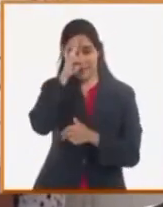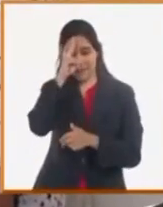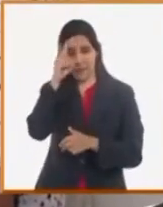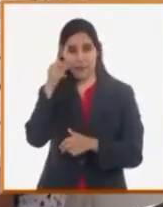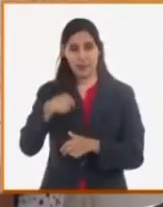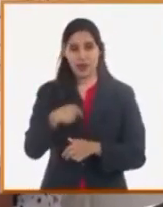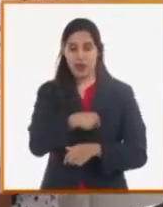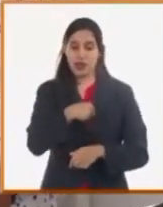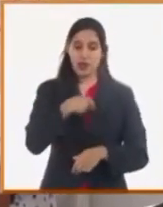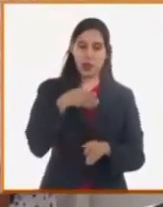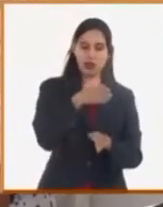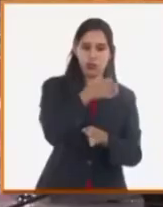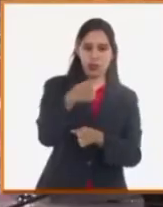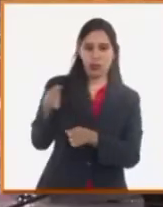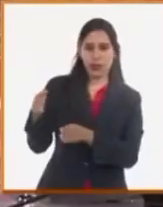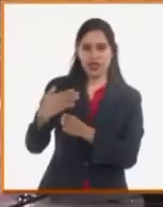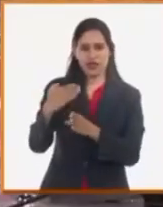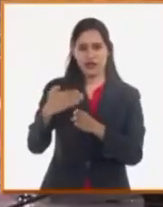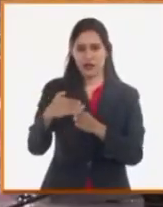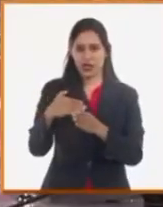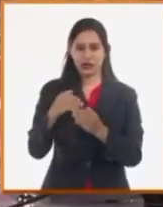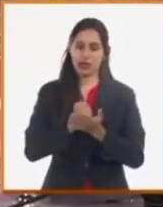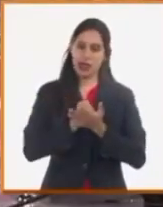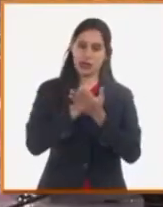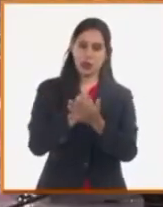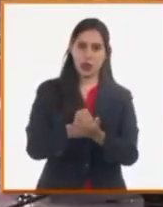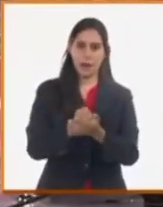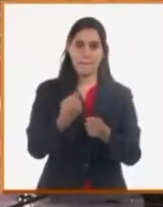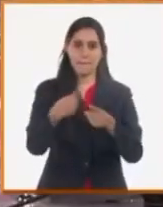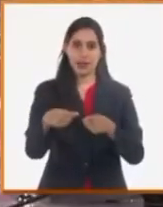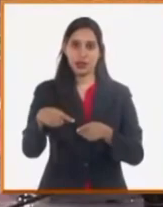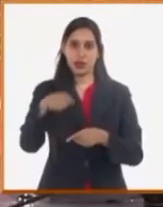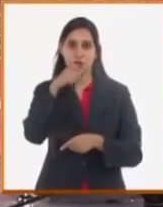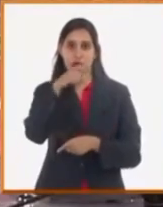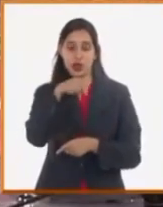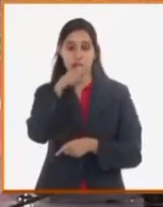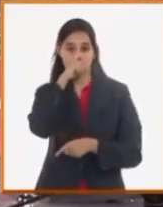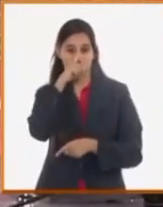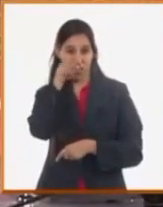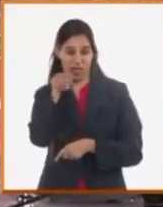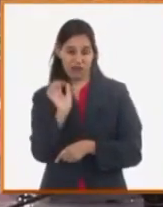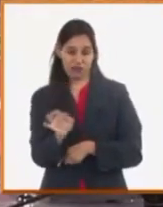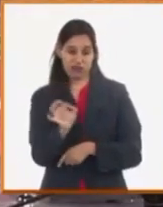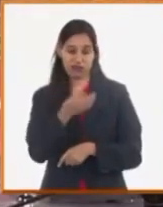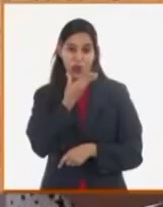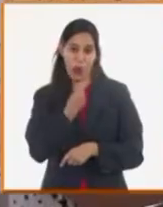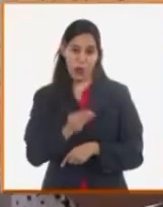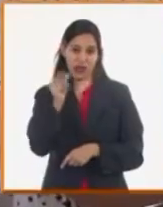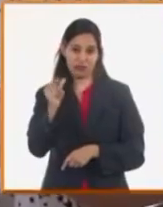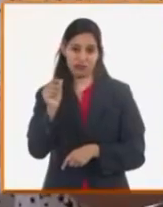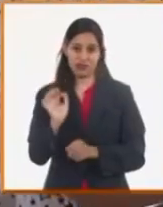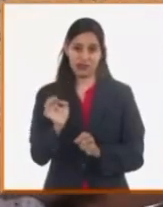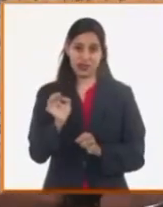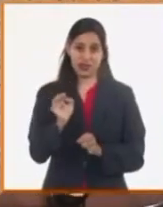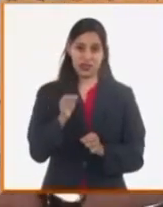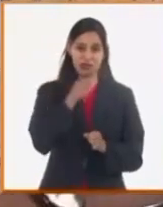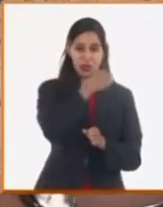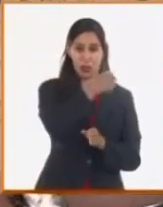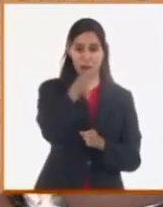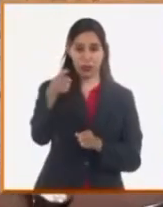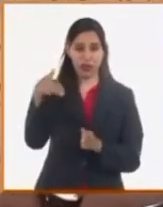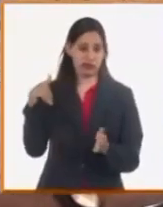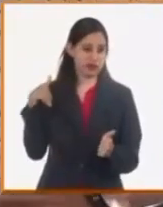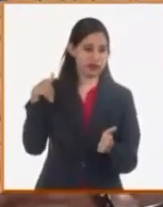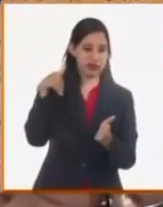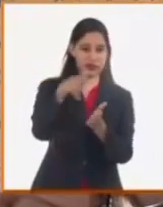compañera exp pero ahora mismo están diciendo en las redes que toda la gente de tu edad se va sí eh o sea eh Hay Yo quiero